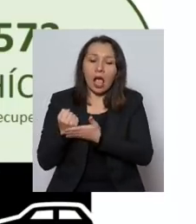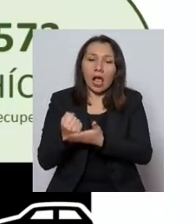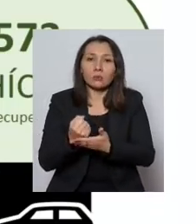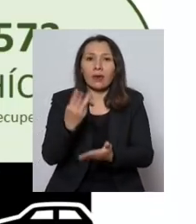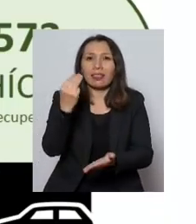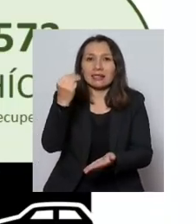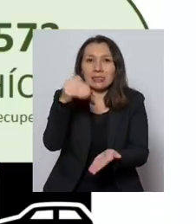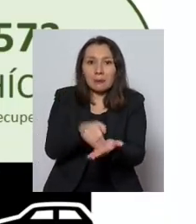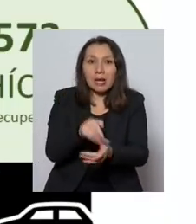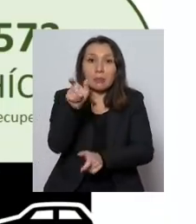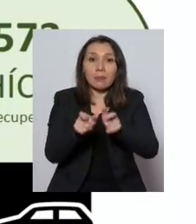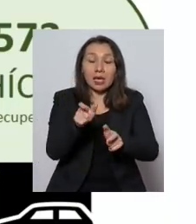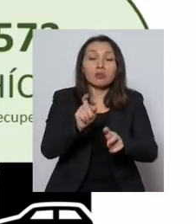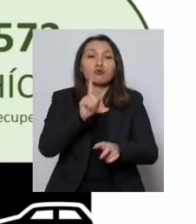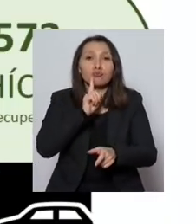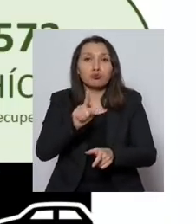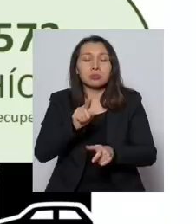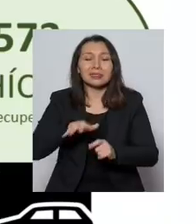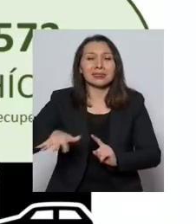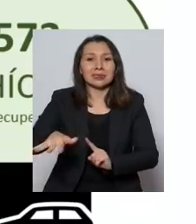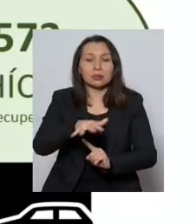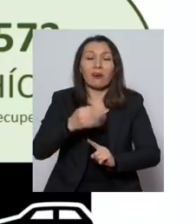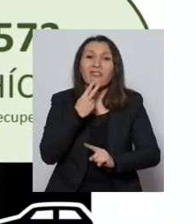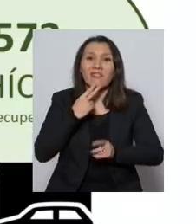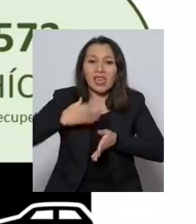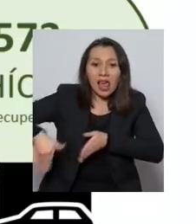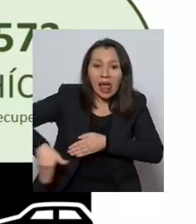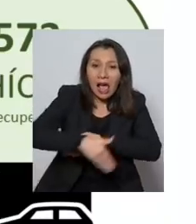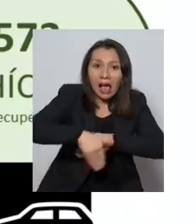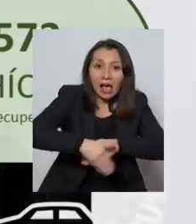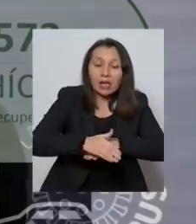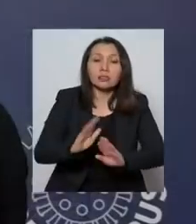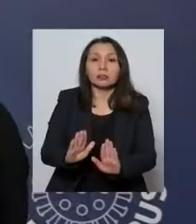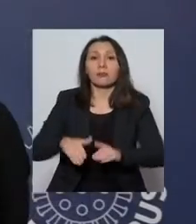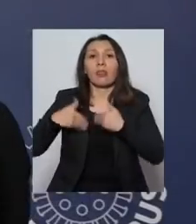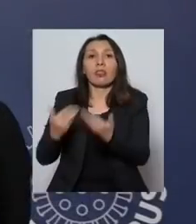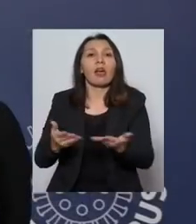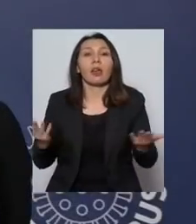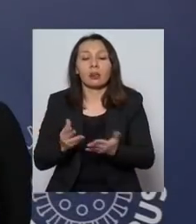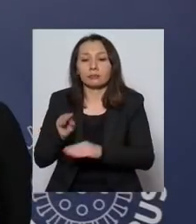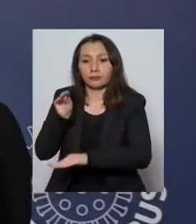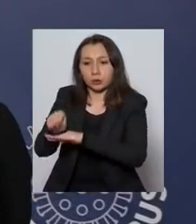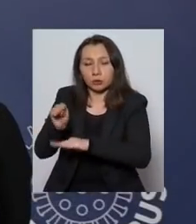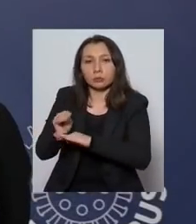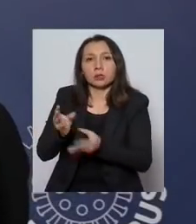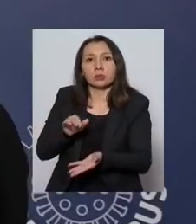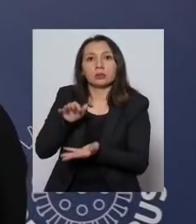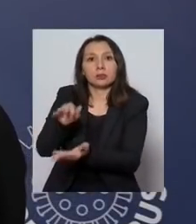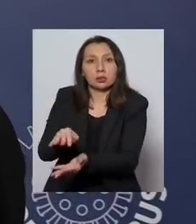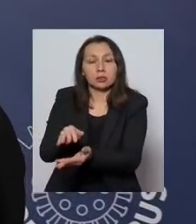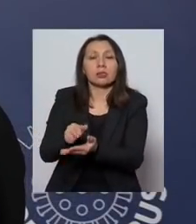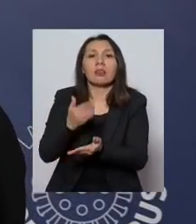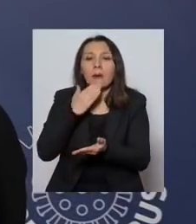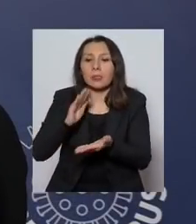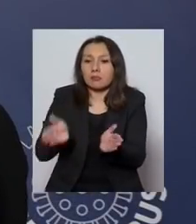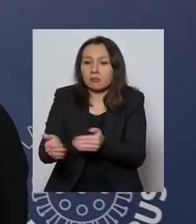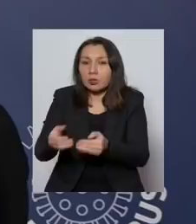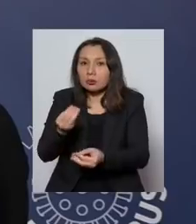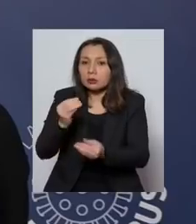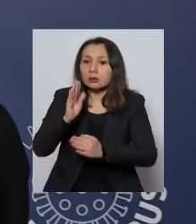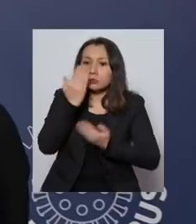a 13.000 personas que se encontraban en situación de calle, entregando a ellos alimentos y kits